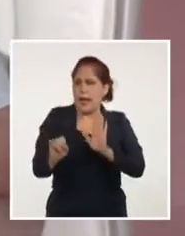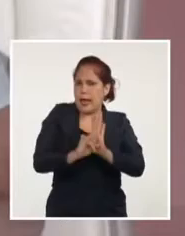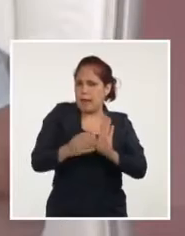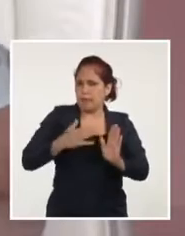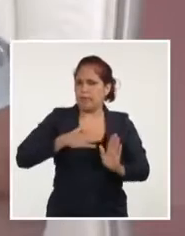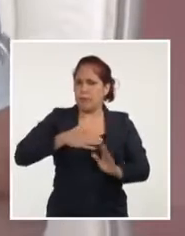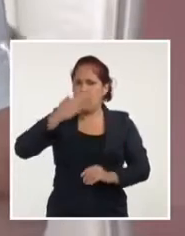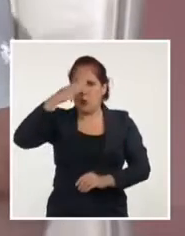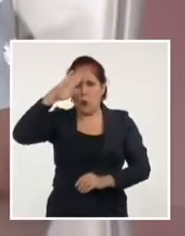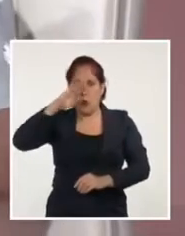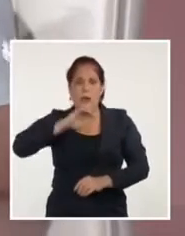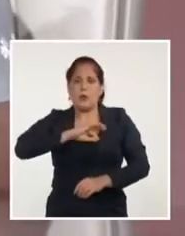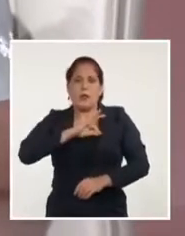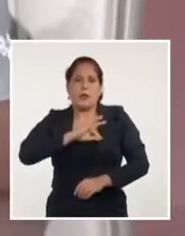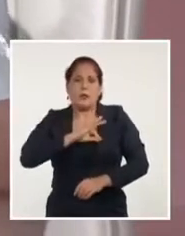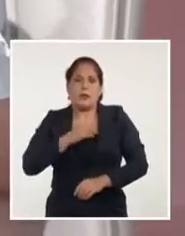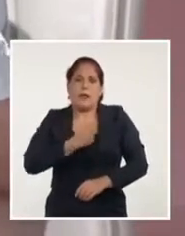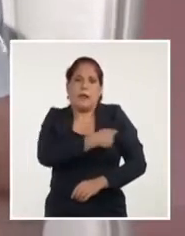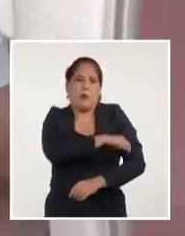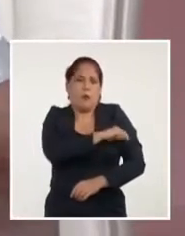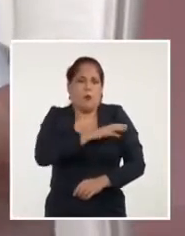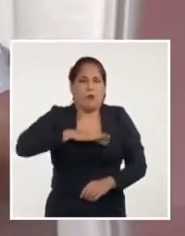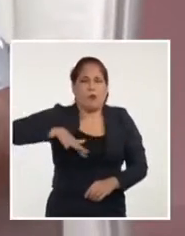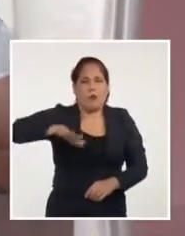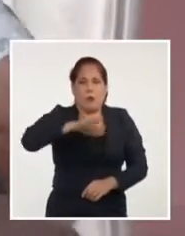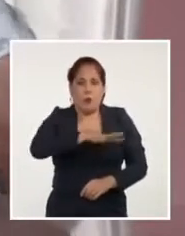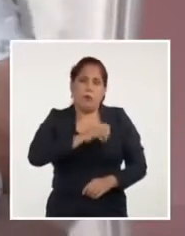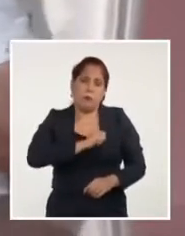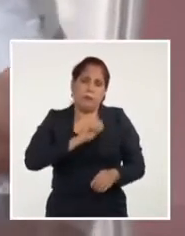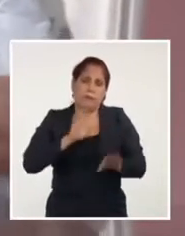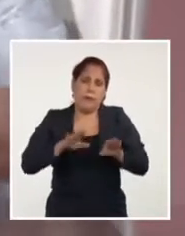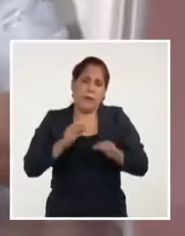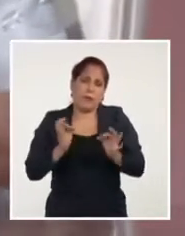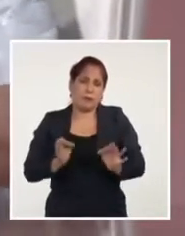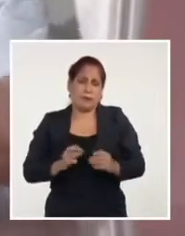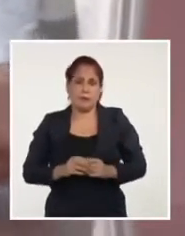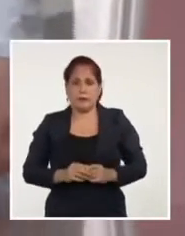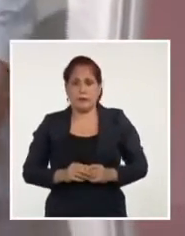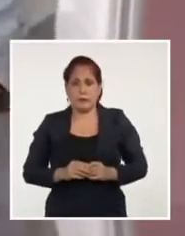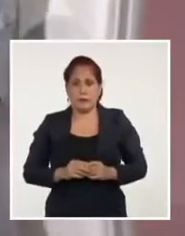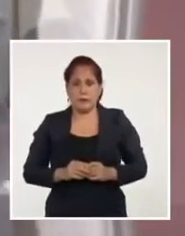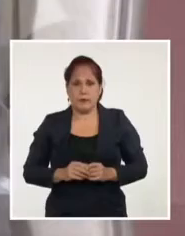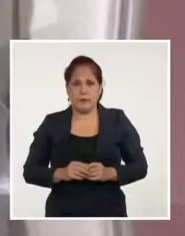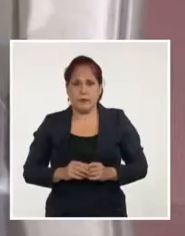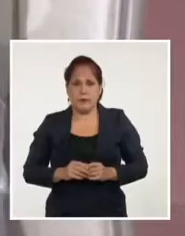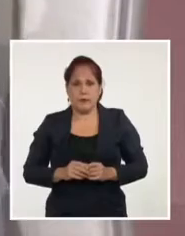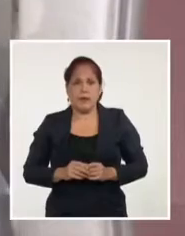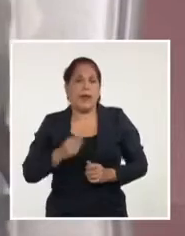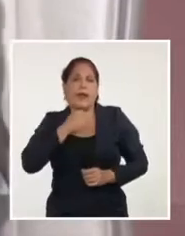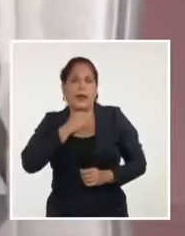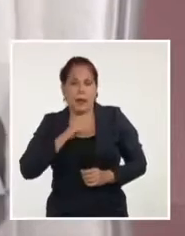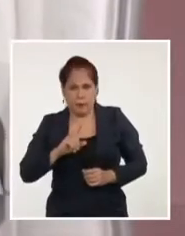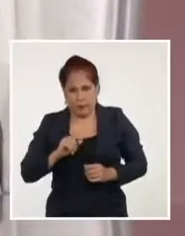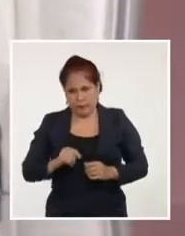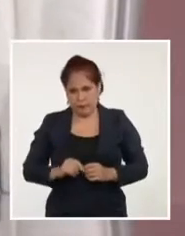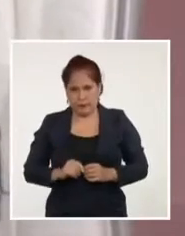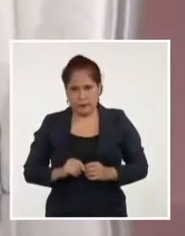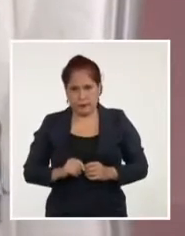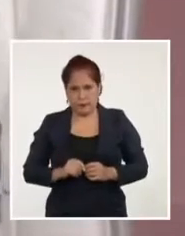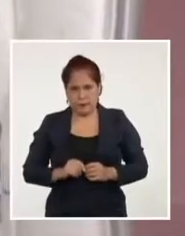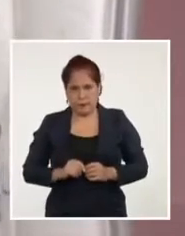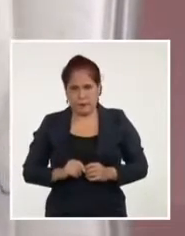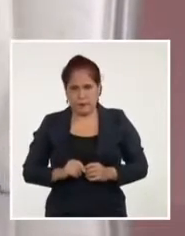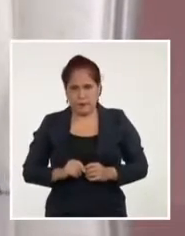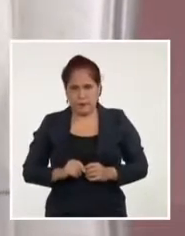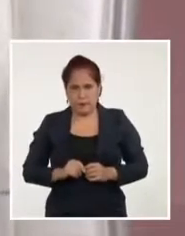fibras emocionales. Por tanto, se va a buscar, porque ha pasado, ya quiero acabar esta idea, ha pasado el